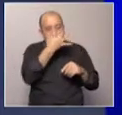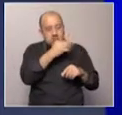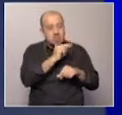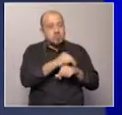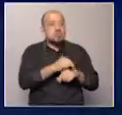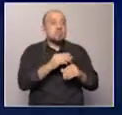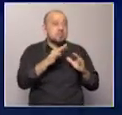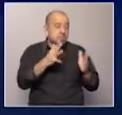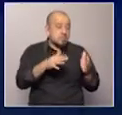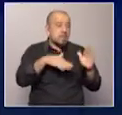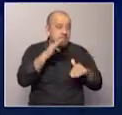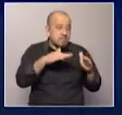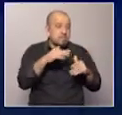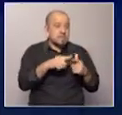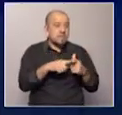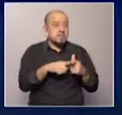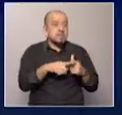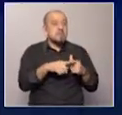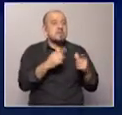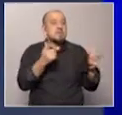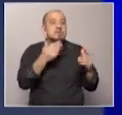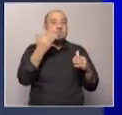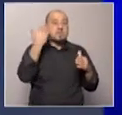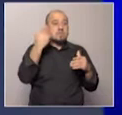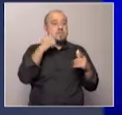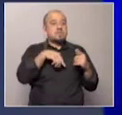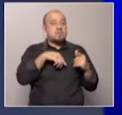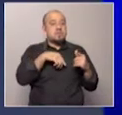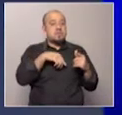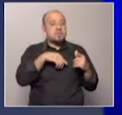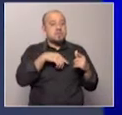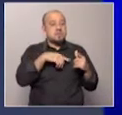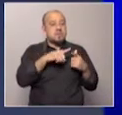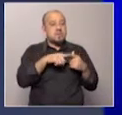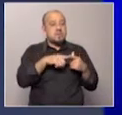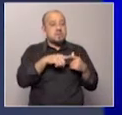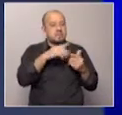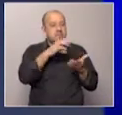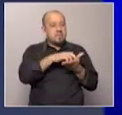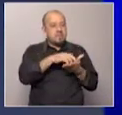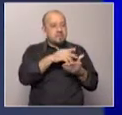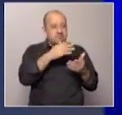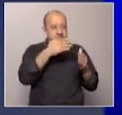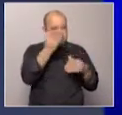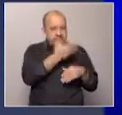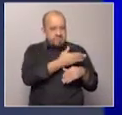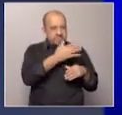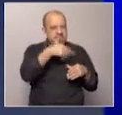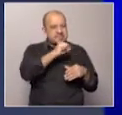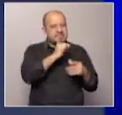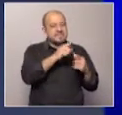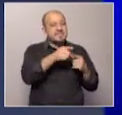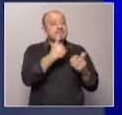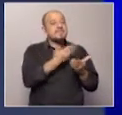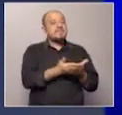uno de los factores que inciden o que en los últimos tiempos se ha visto que tiene una mayor incidencia esto es una